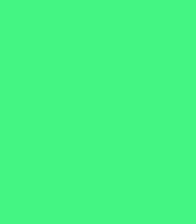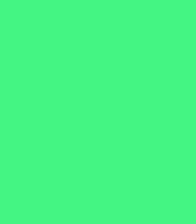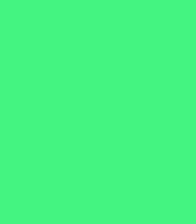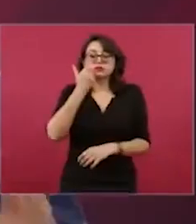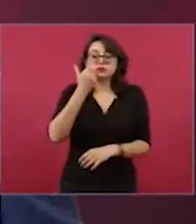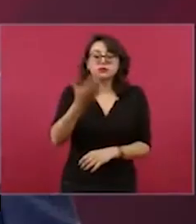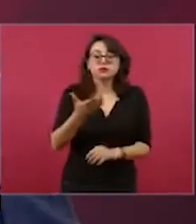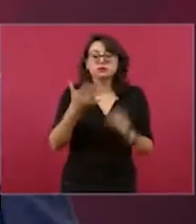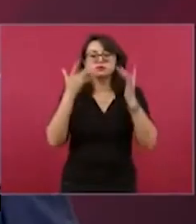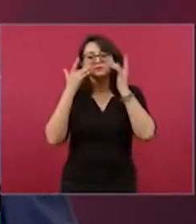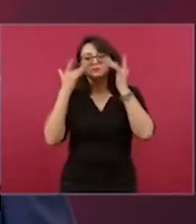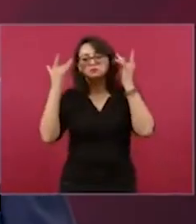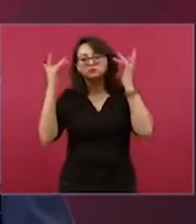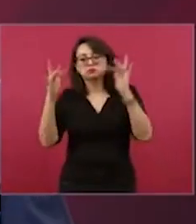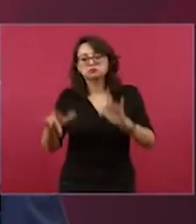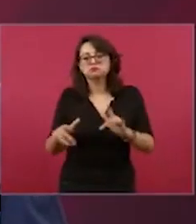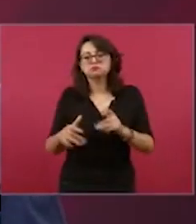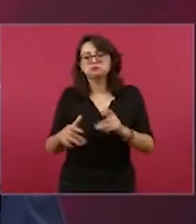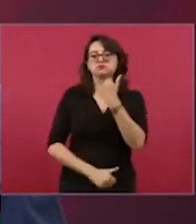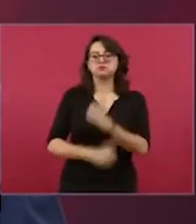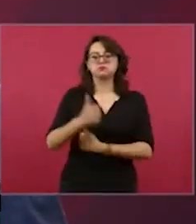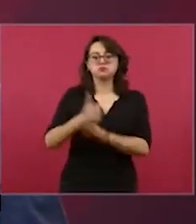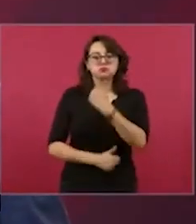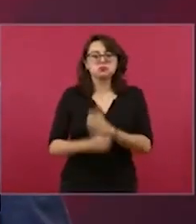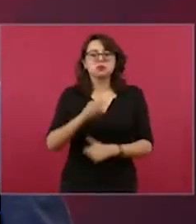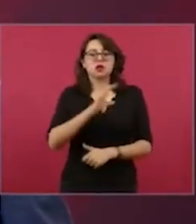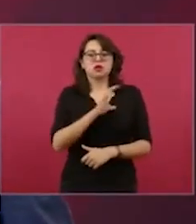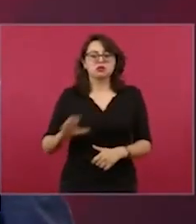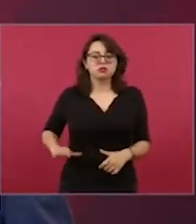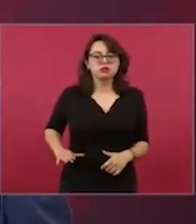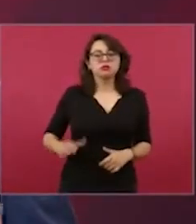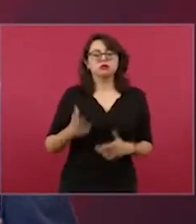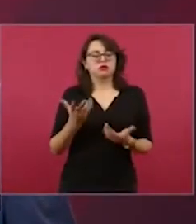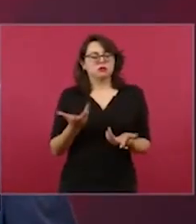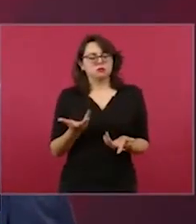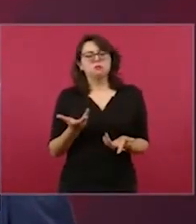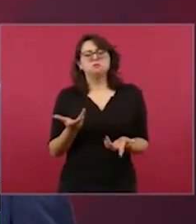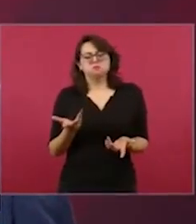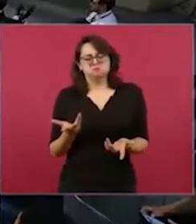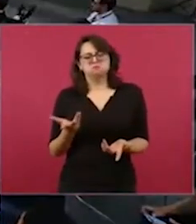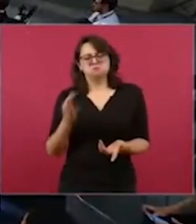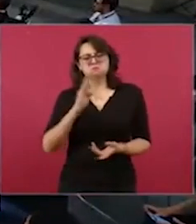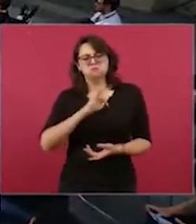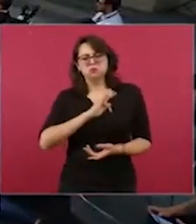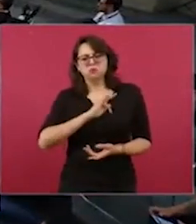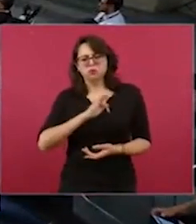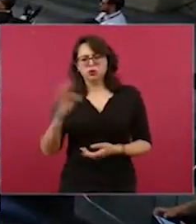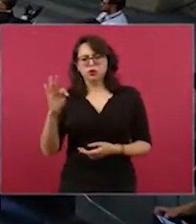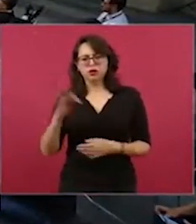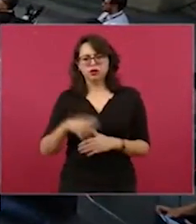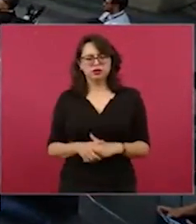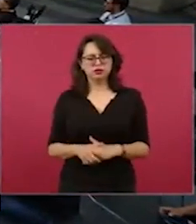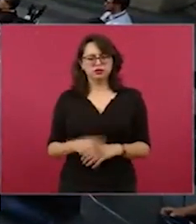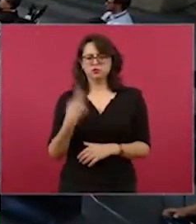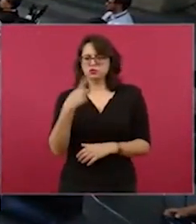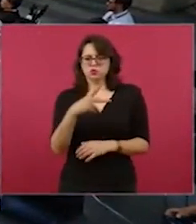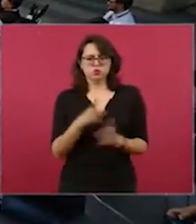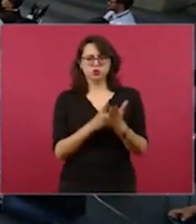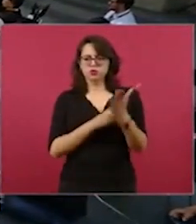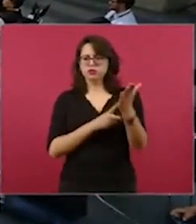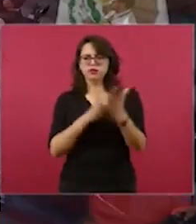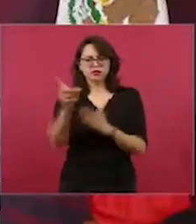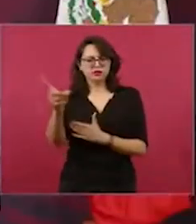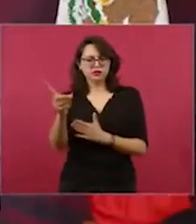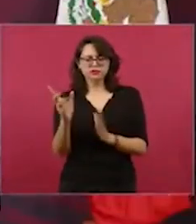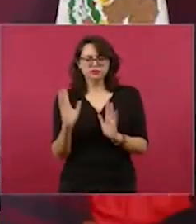Hernández. Andrés Manuel López Obrador dejó claro que quienes sustituyan a Ebrard y a Adán Augusto deberán estar dispuestos